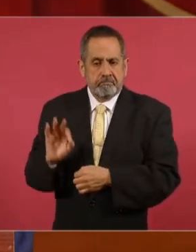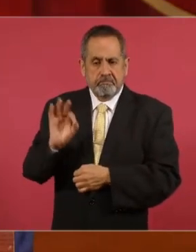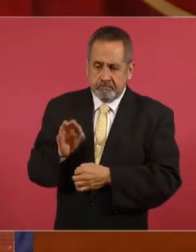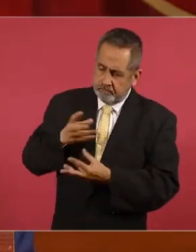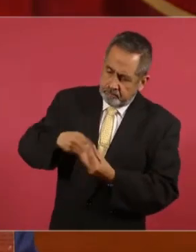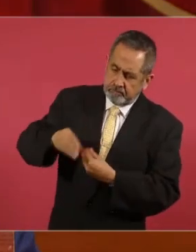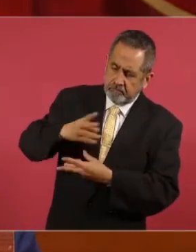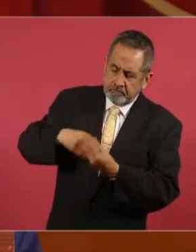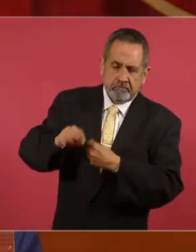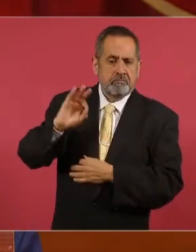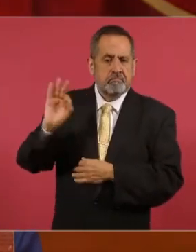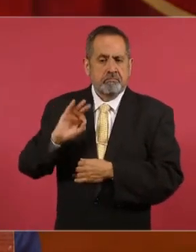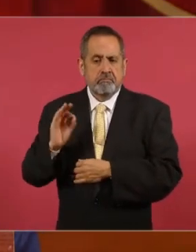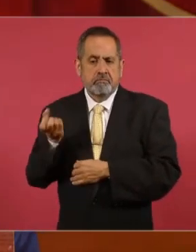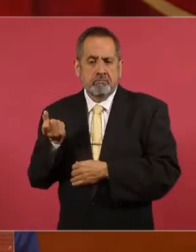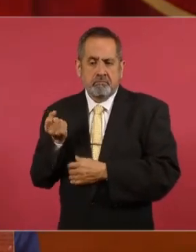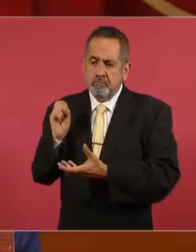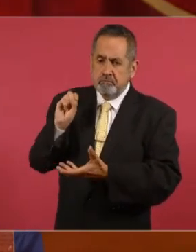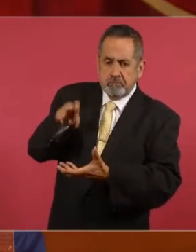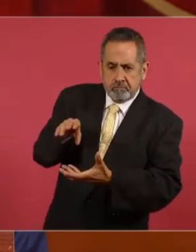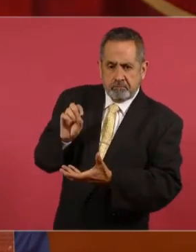que se irá incrementando